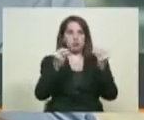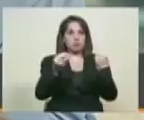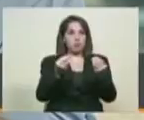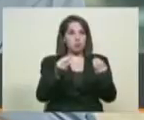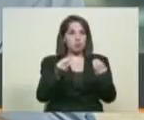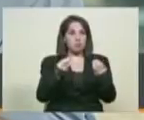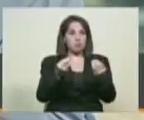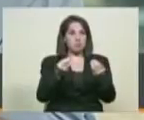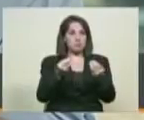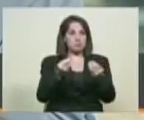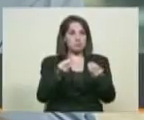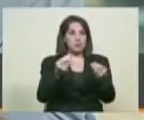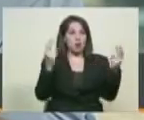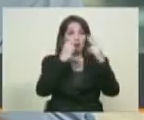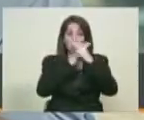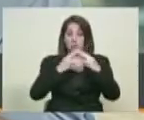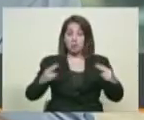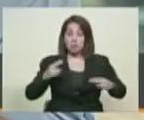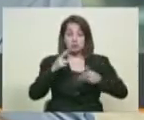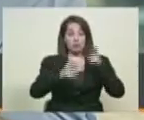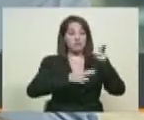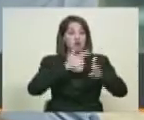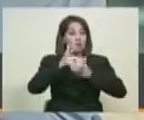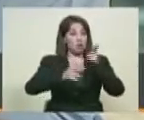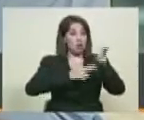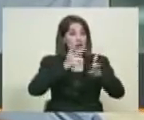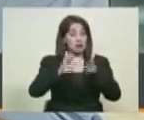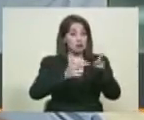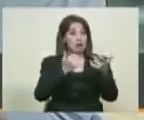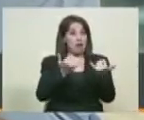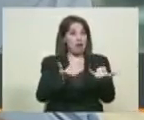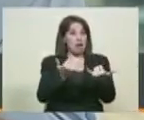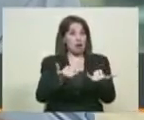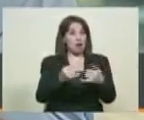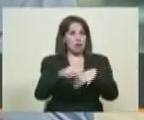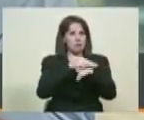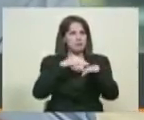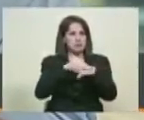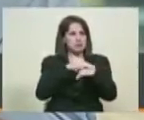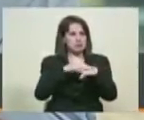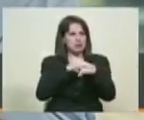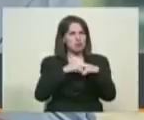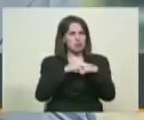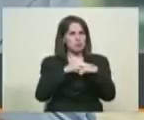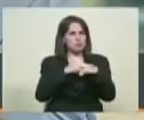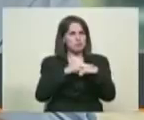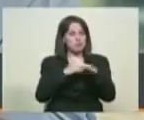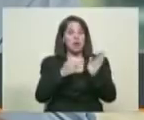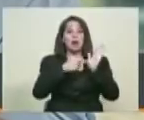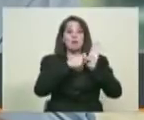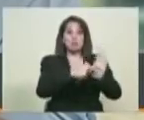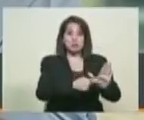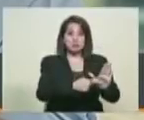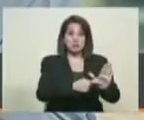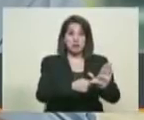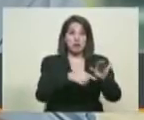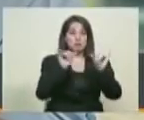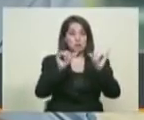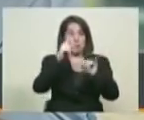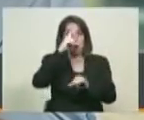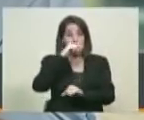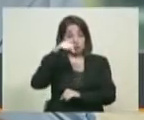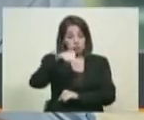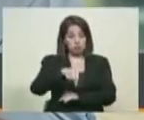hace, y estamos comprometidos en el ferrocarril, bueno, ya ahora a través del Ministerio, de presentar este mismo año